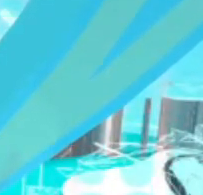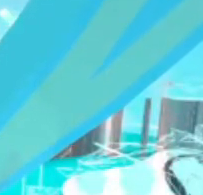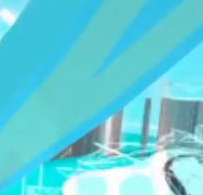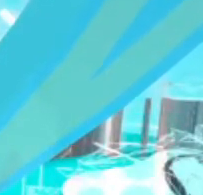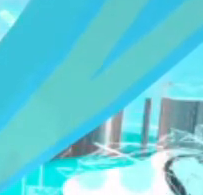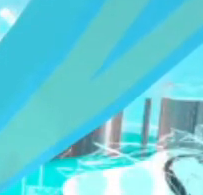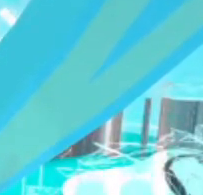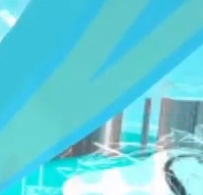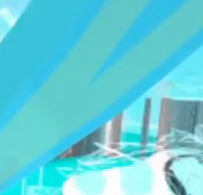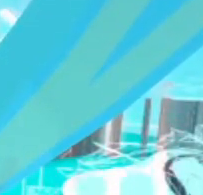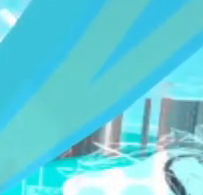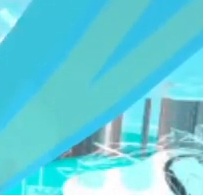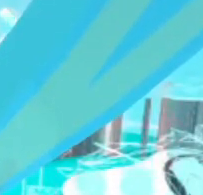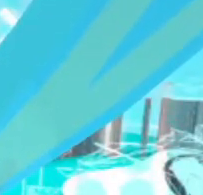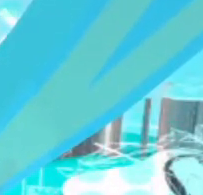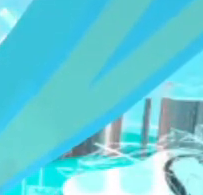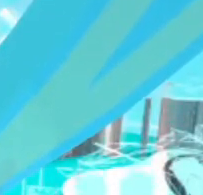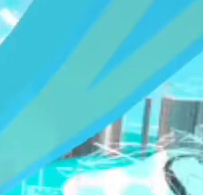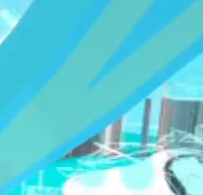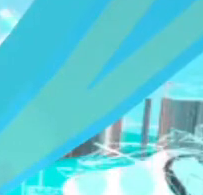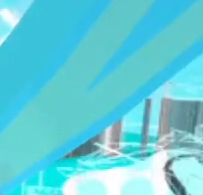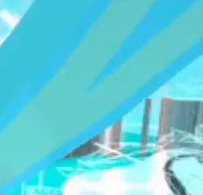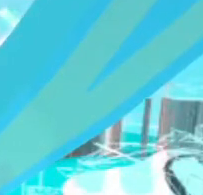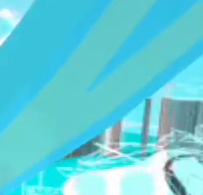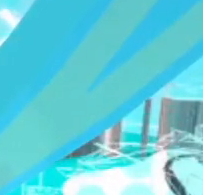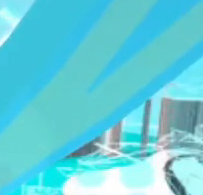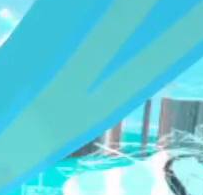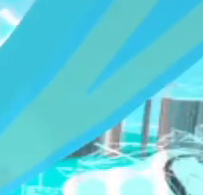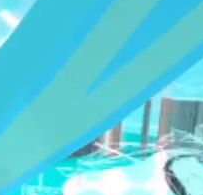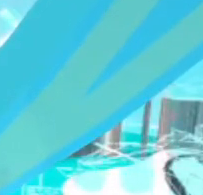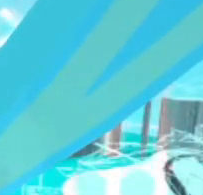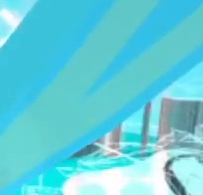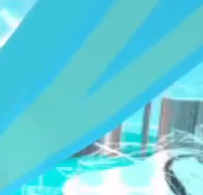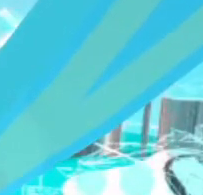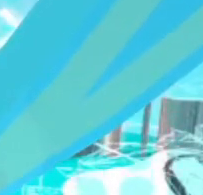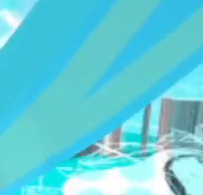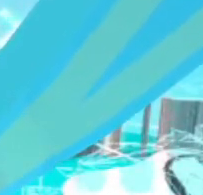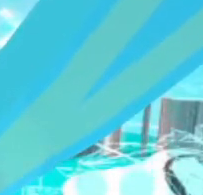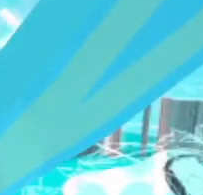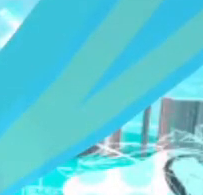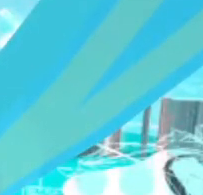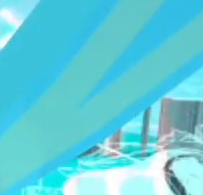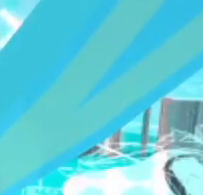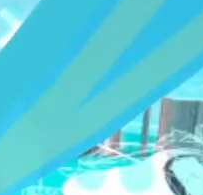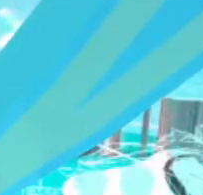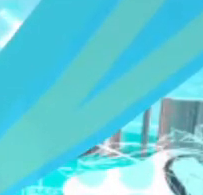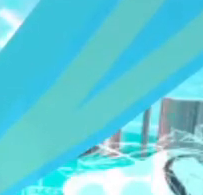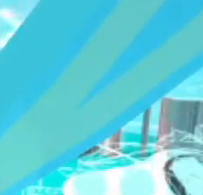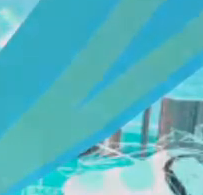céntimos, mientras que la venta en 574 colones con 93 céntimos.